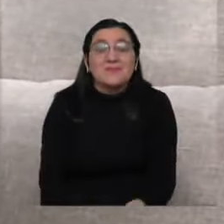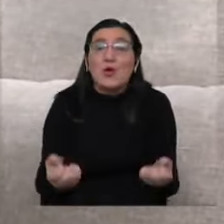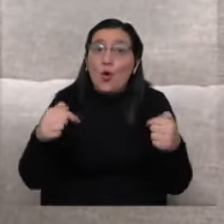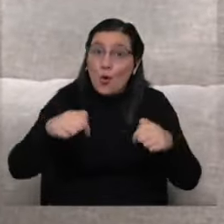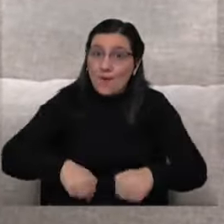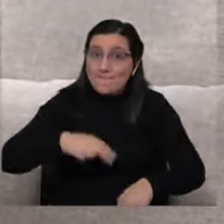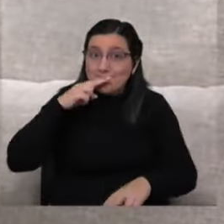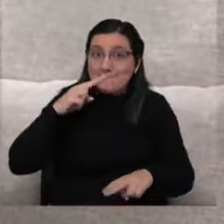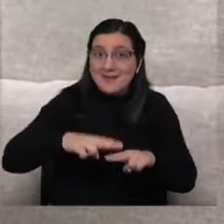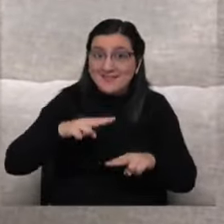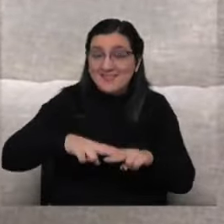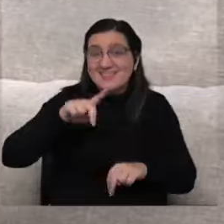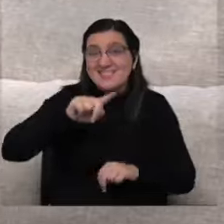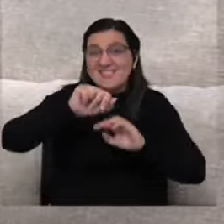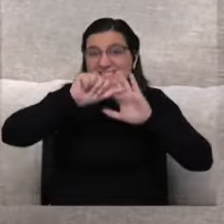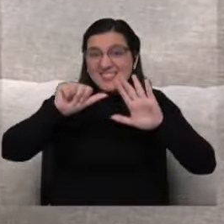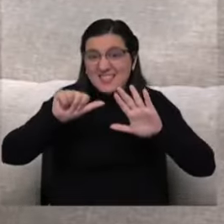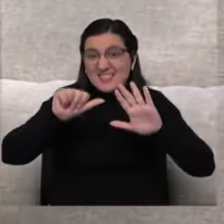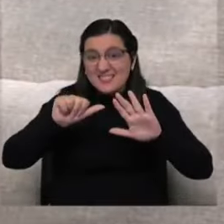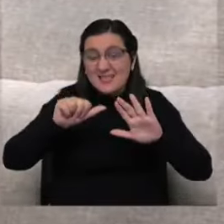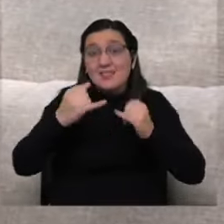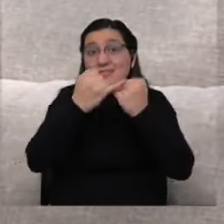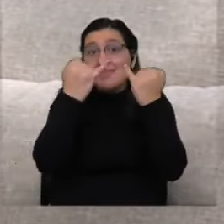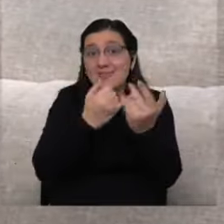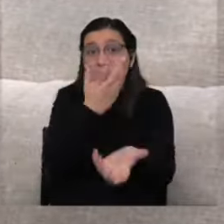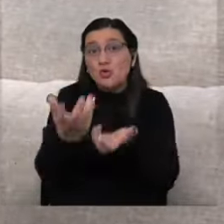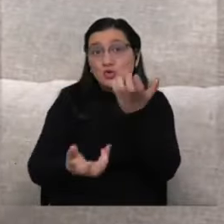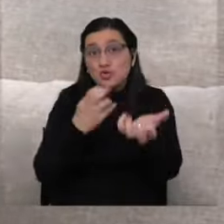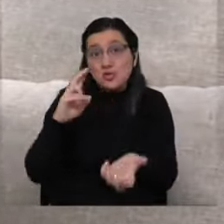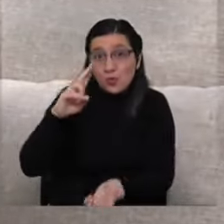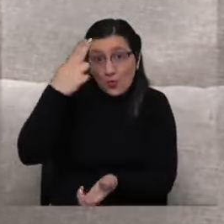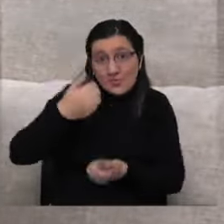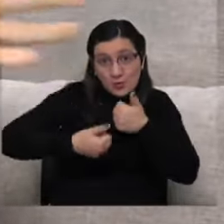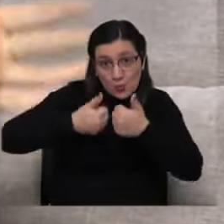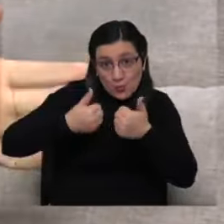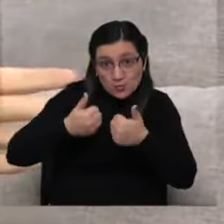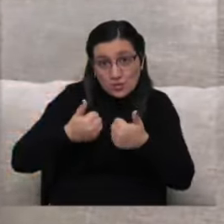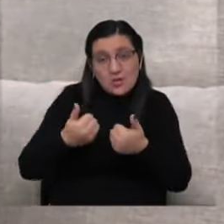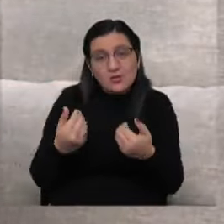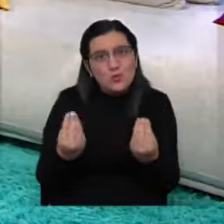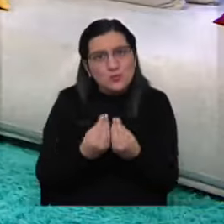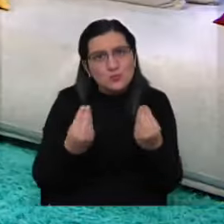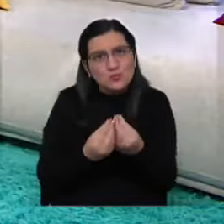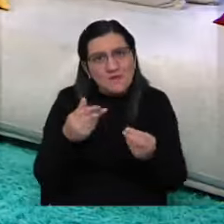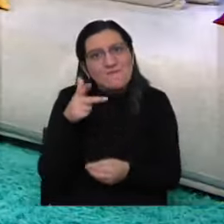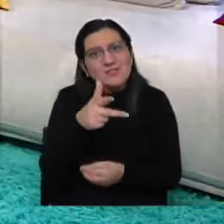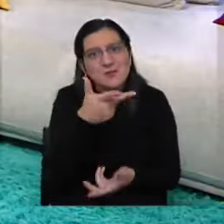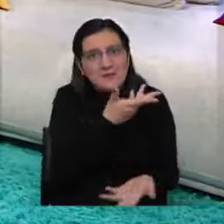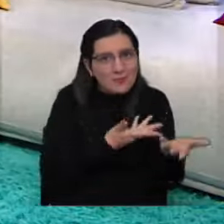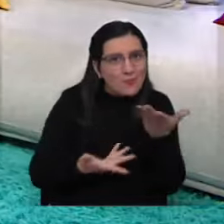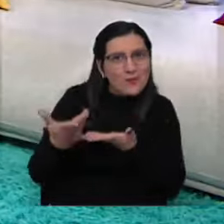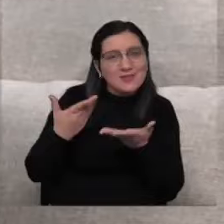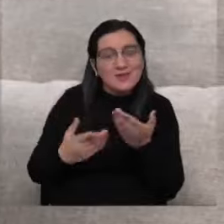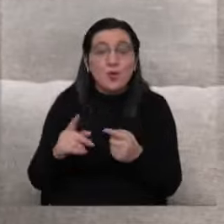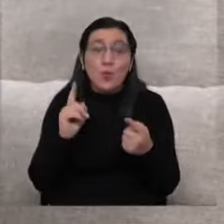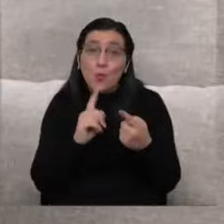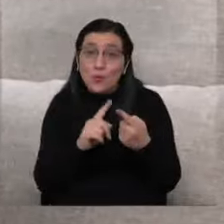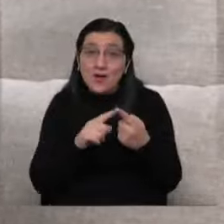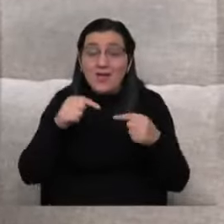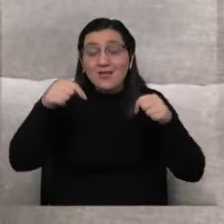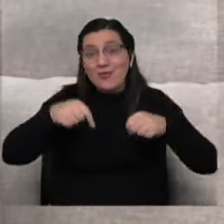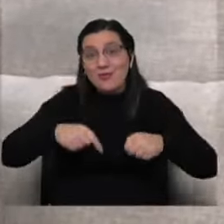martes 16 día de cocina Uruguay gran concurso cocina Uruguay tengo unas cuantas efemeras para compartir con ustedes una Es que